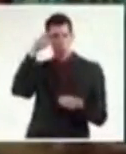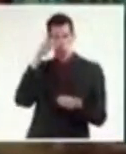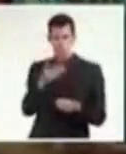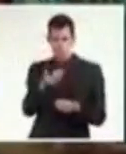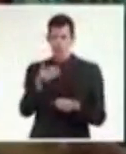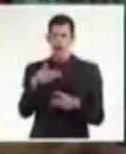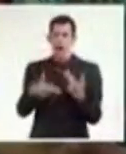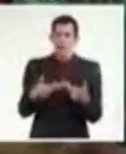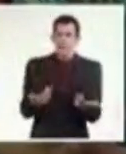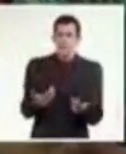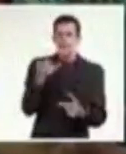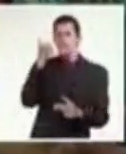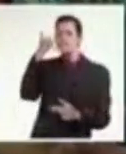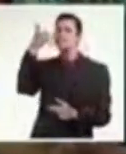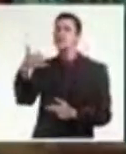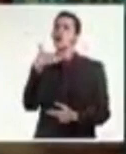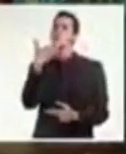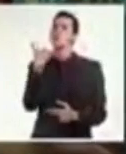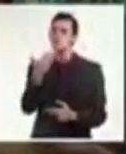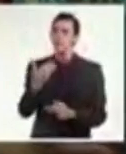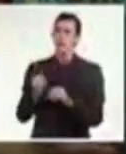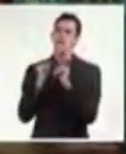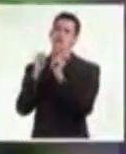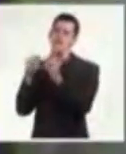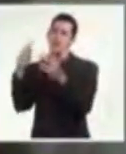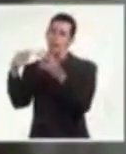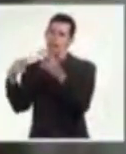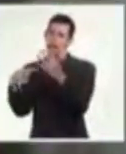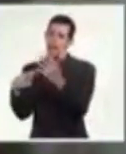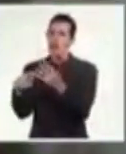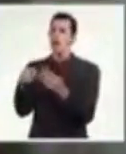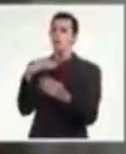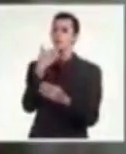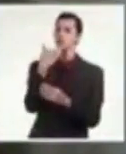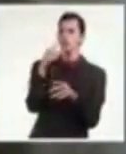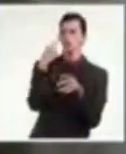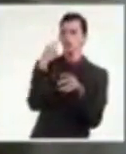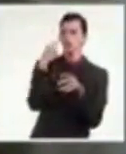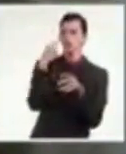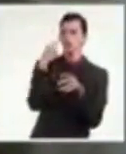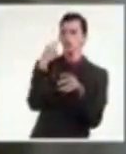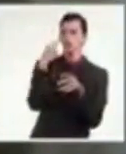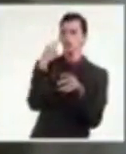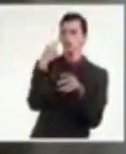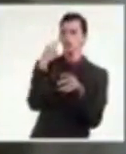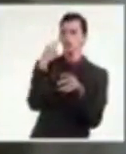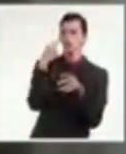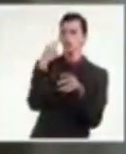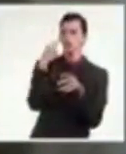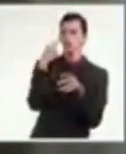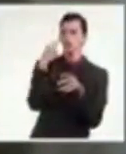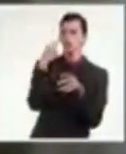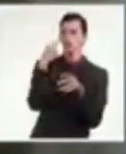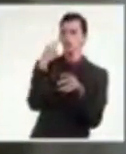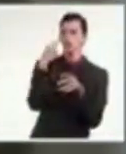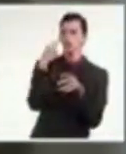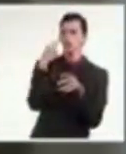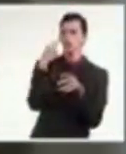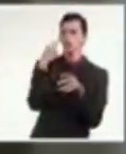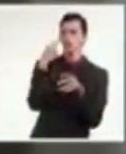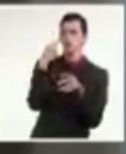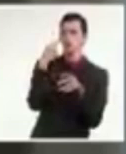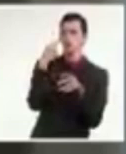y al tú distraer a la policía va a ese lugar, se ponchan los autos. No está mal eso, tú llamas a la